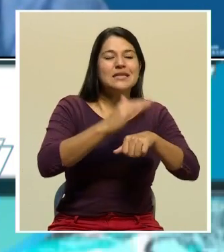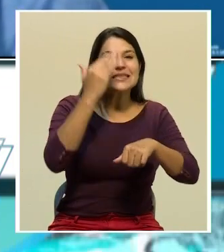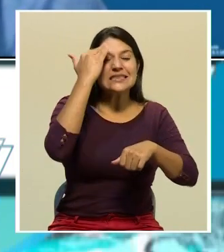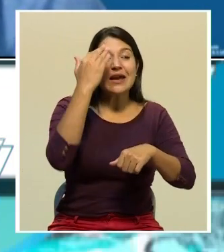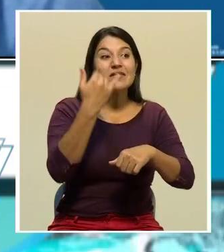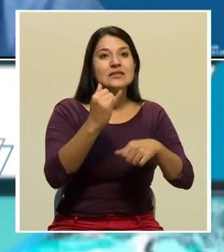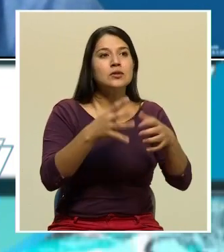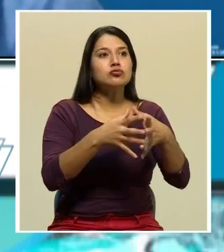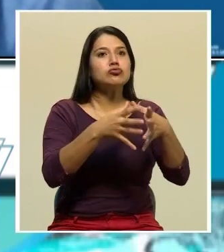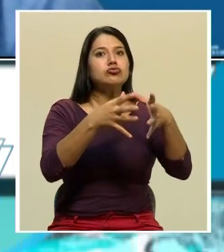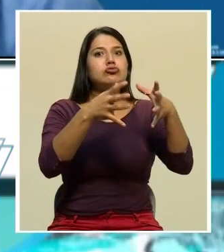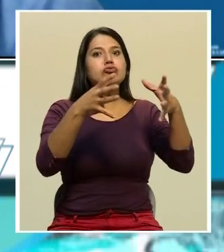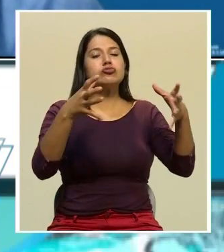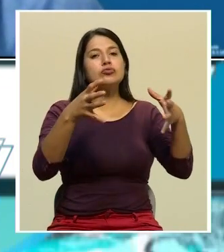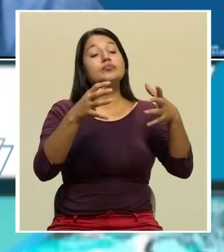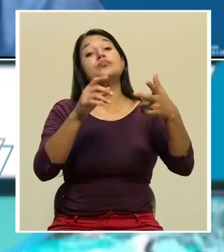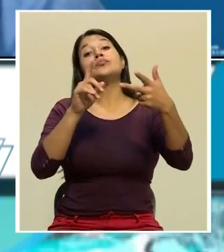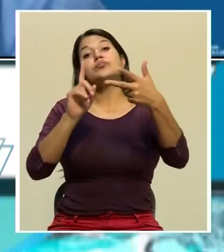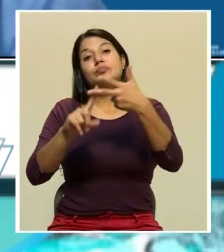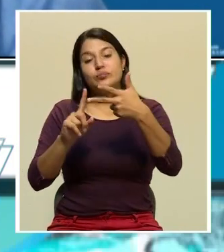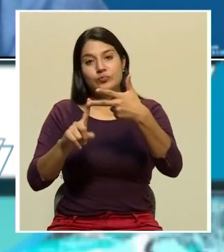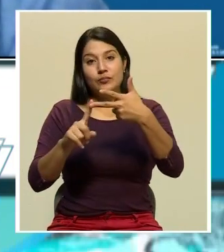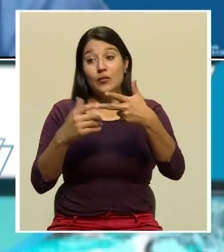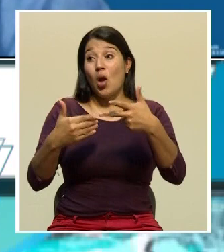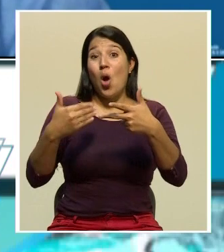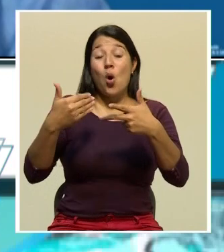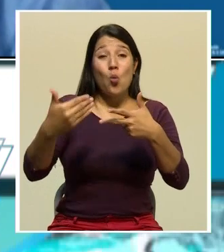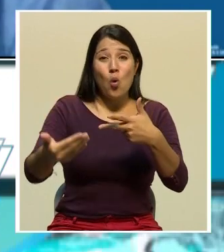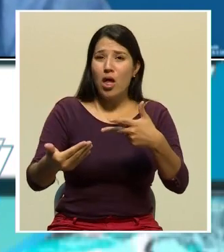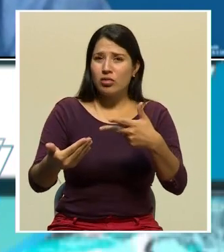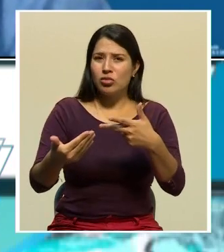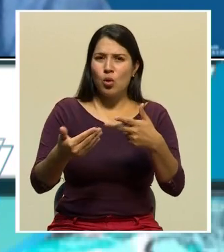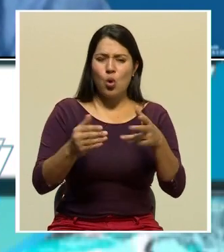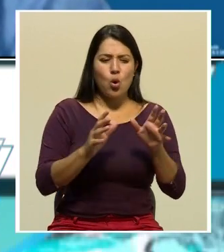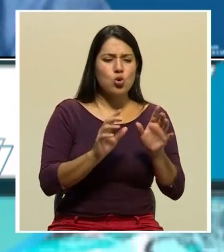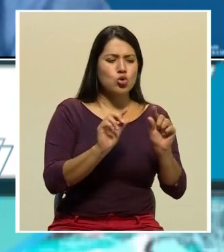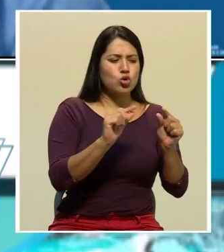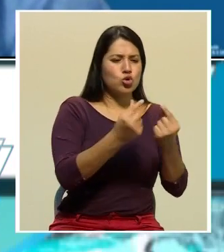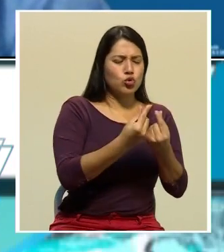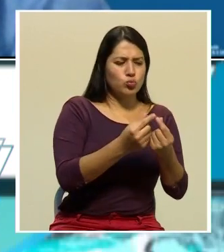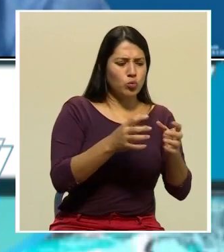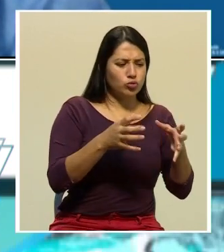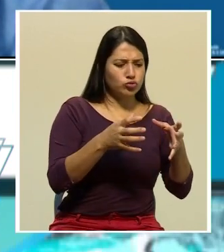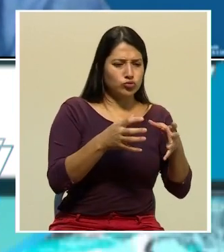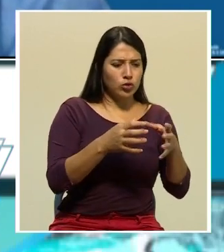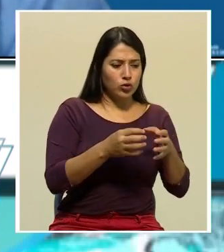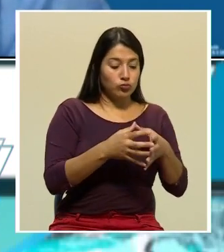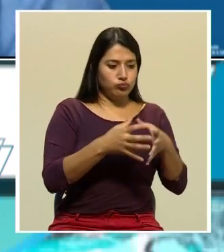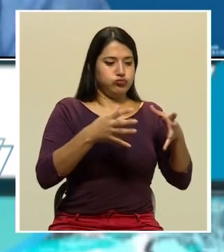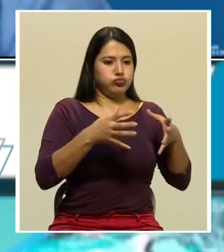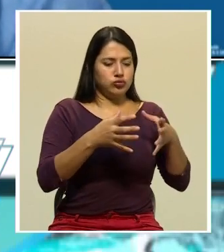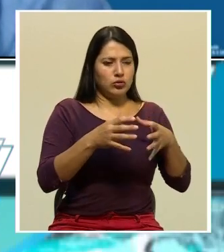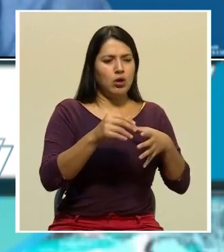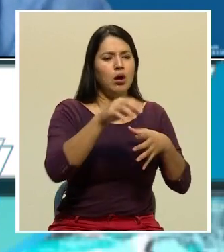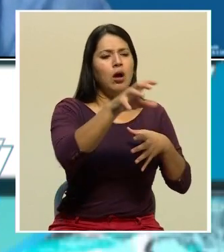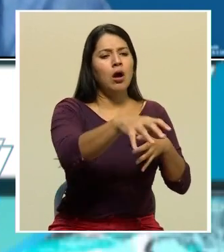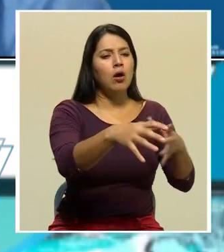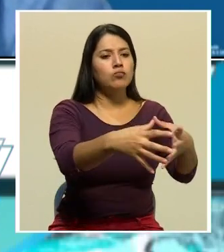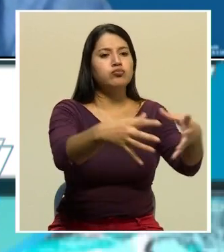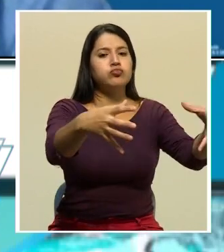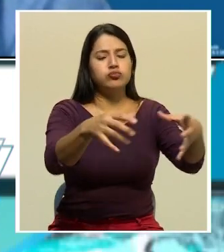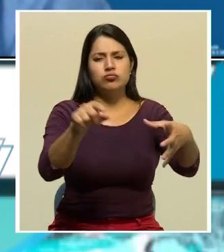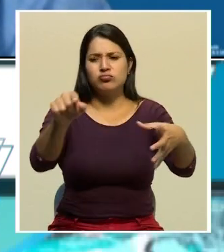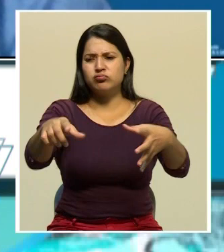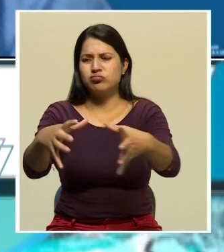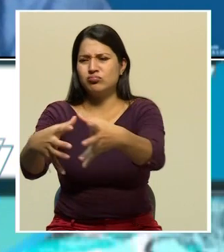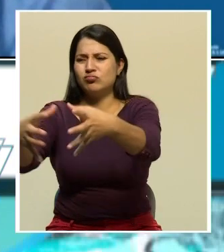y uno sobre cuando hay múltiples grupos no relacionados en varias áreas del país. En este caso, se ha